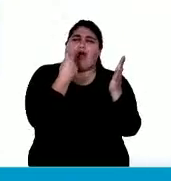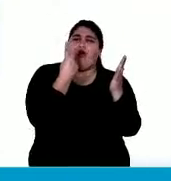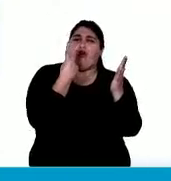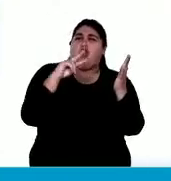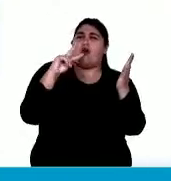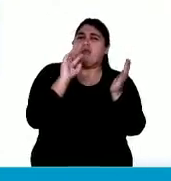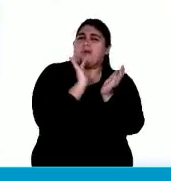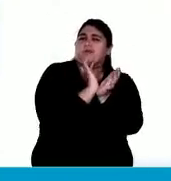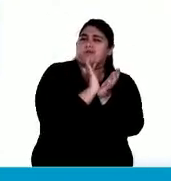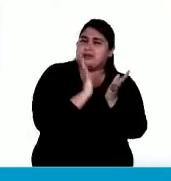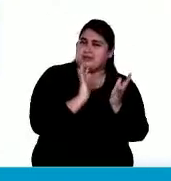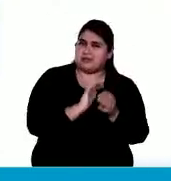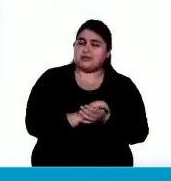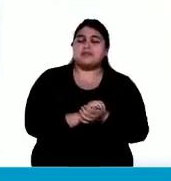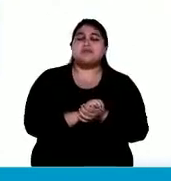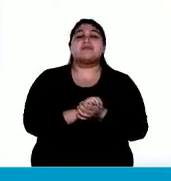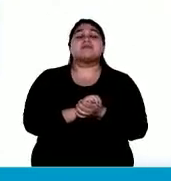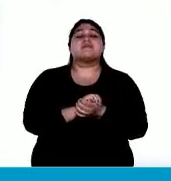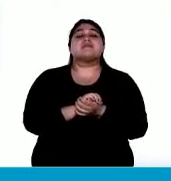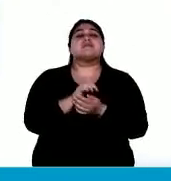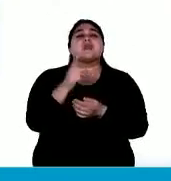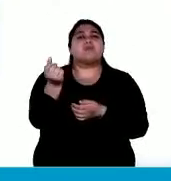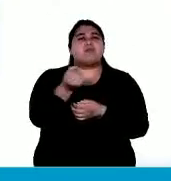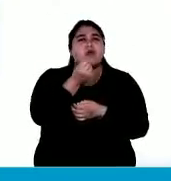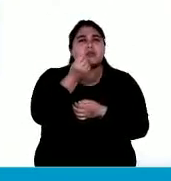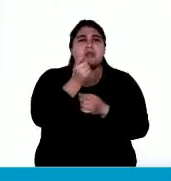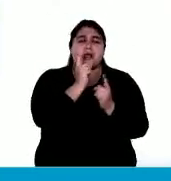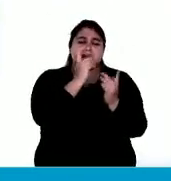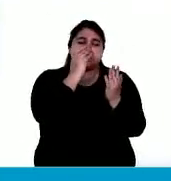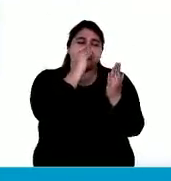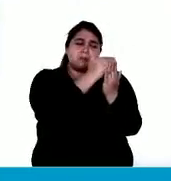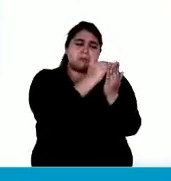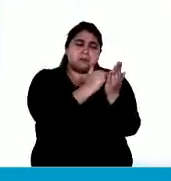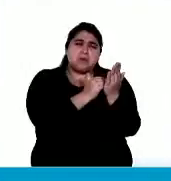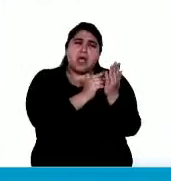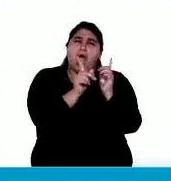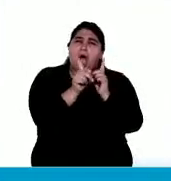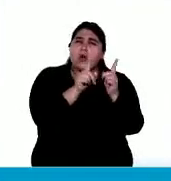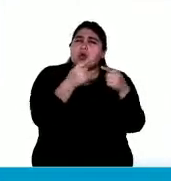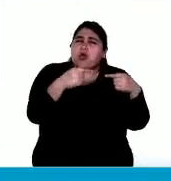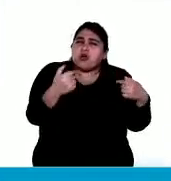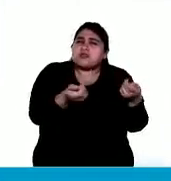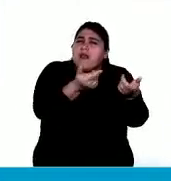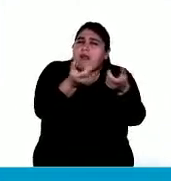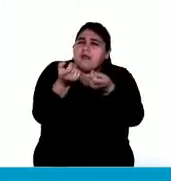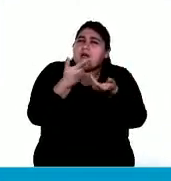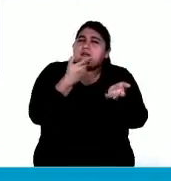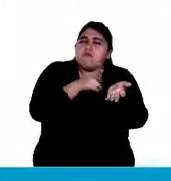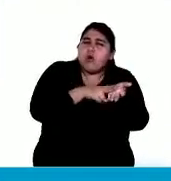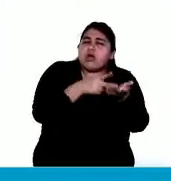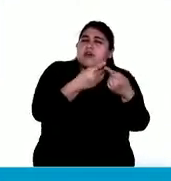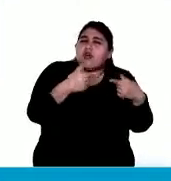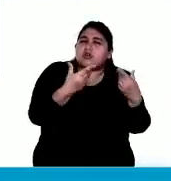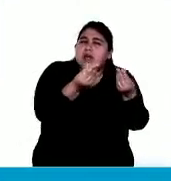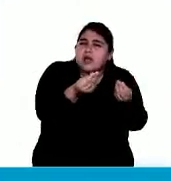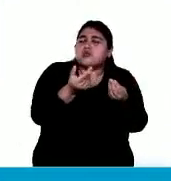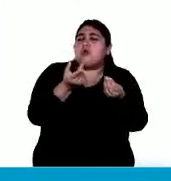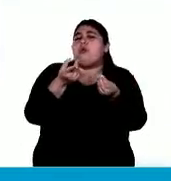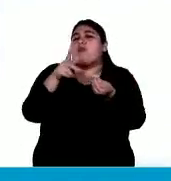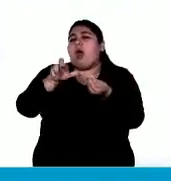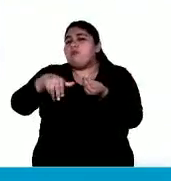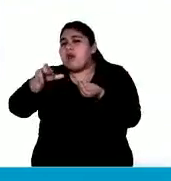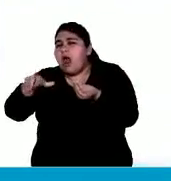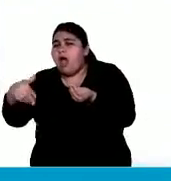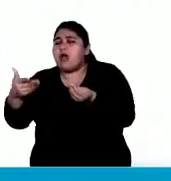impidiendo al Poder Ejecutivo fundarse en el mismo para otorgar beneficios impositivos más allá de planes que otorga también con